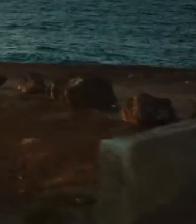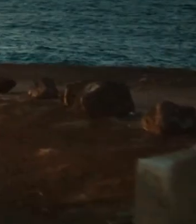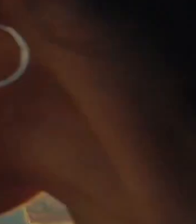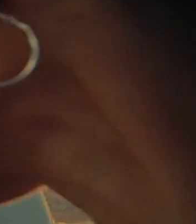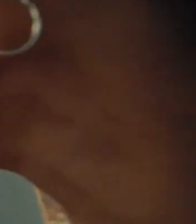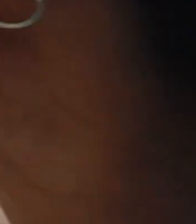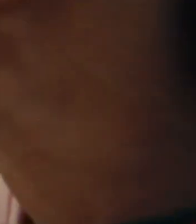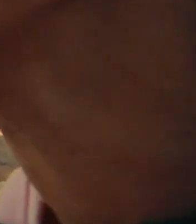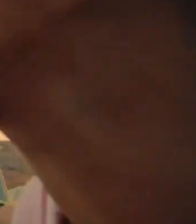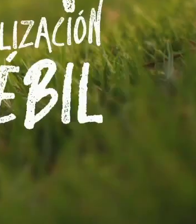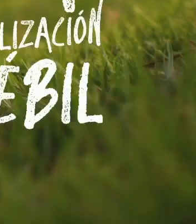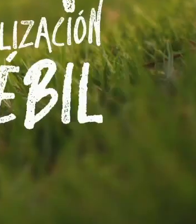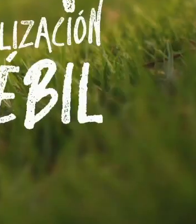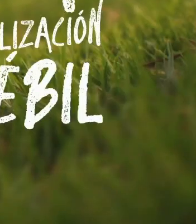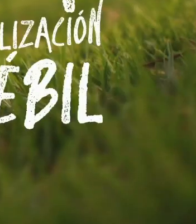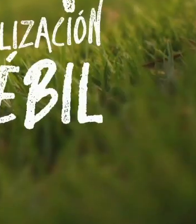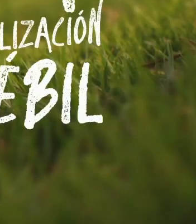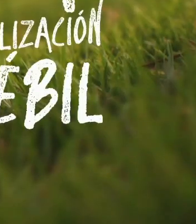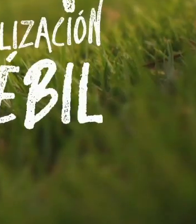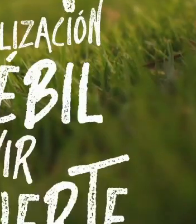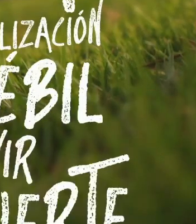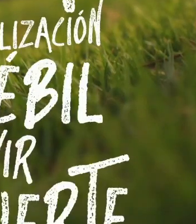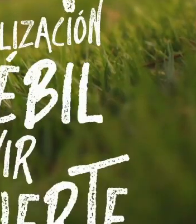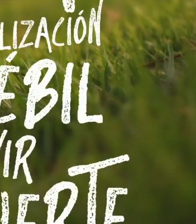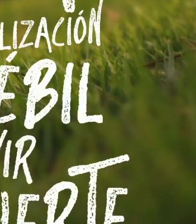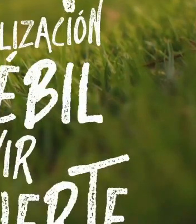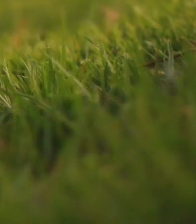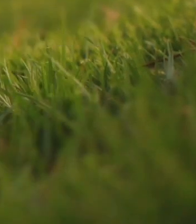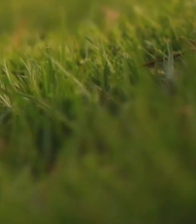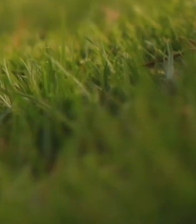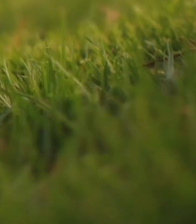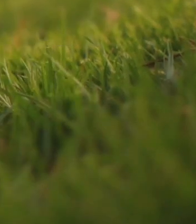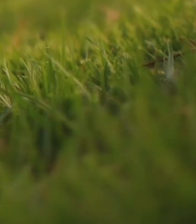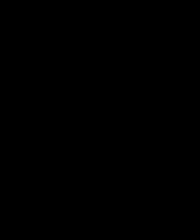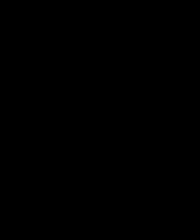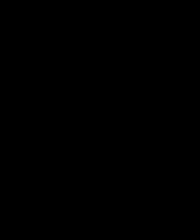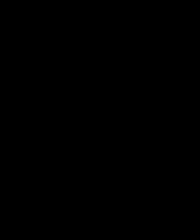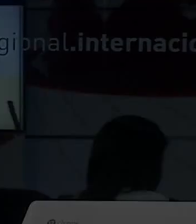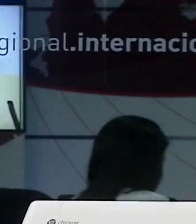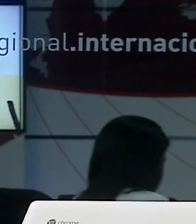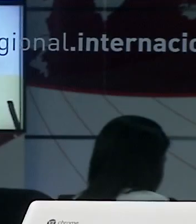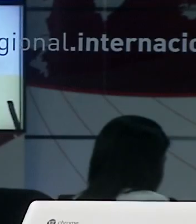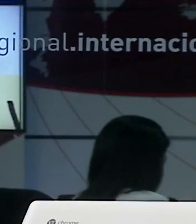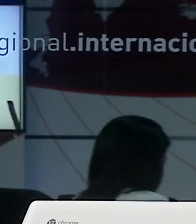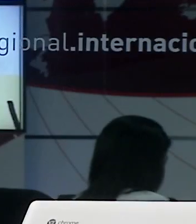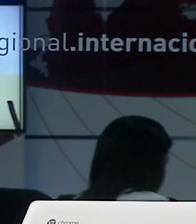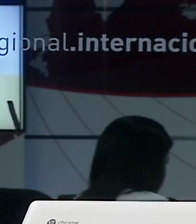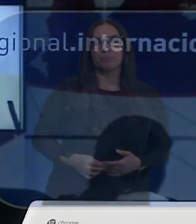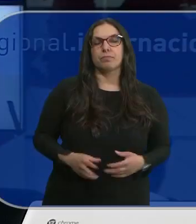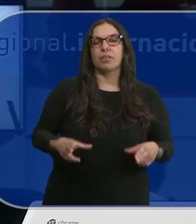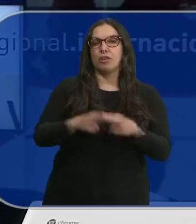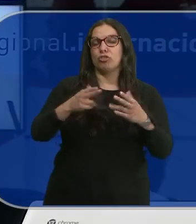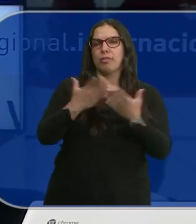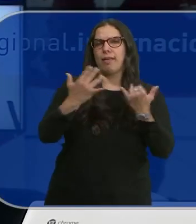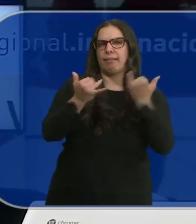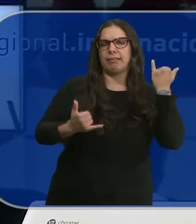sigas viviendo muy fuerte. Bezoya, agua de mineralización muy débil para vivir muy fuerte. La sociedad vive una